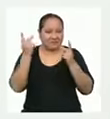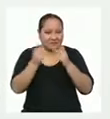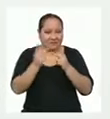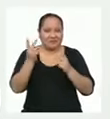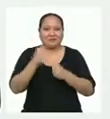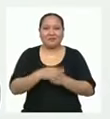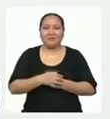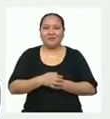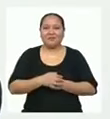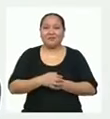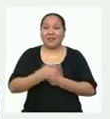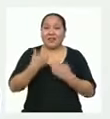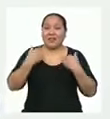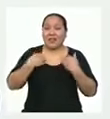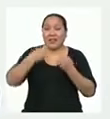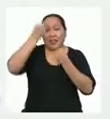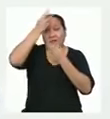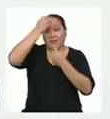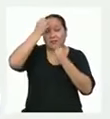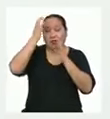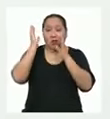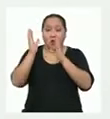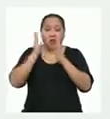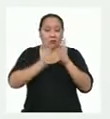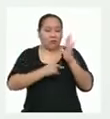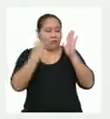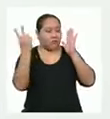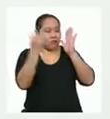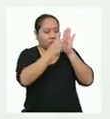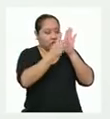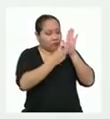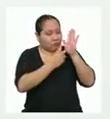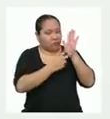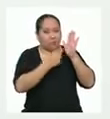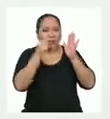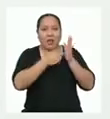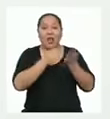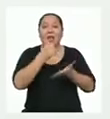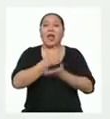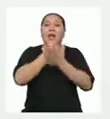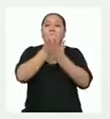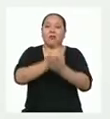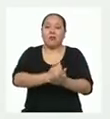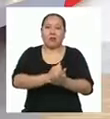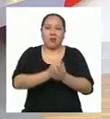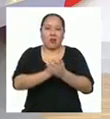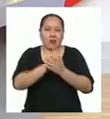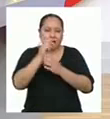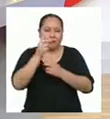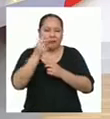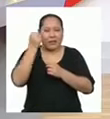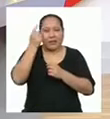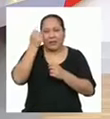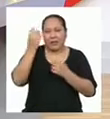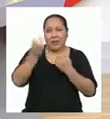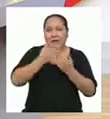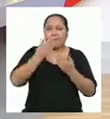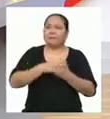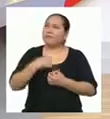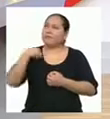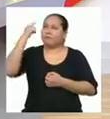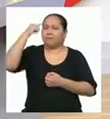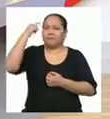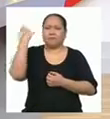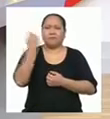Perfecto. Tener la información ordenada visualmente nos ayuda a procesarla con más facilidad. Creo que solo leyendo